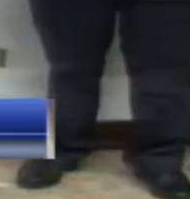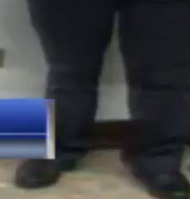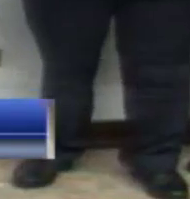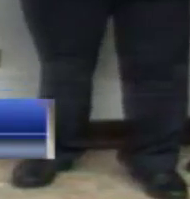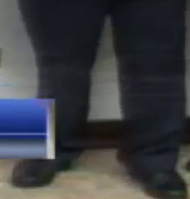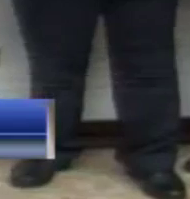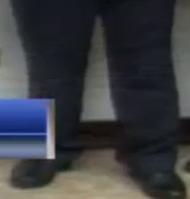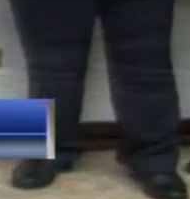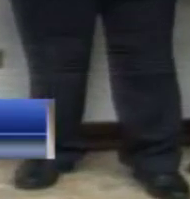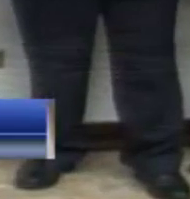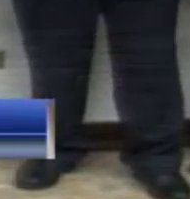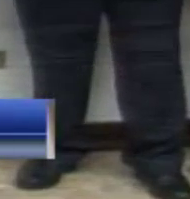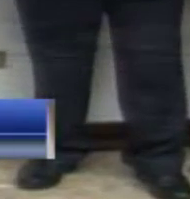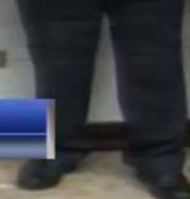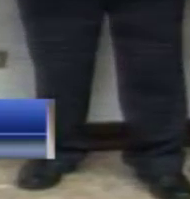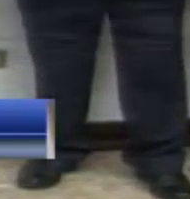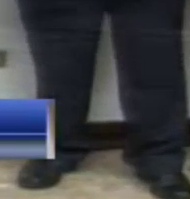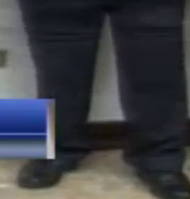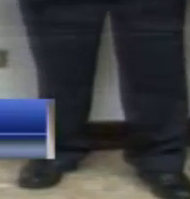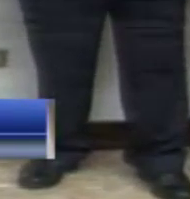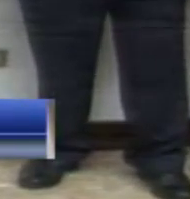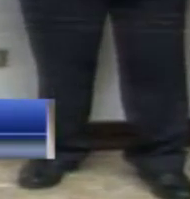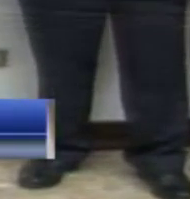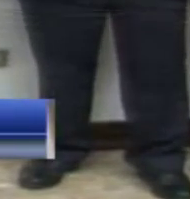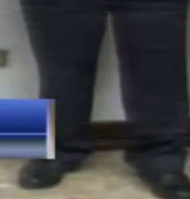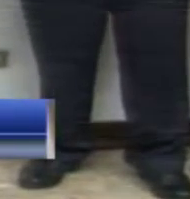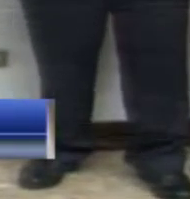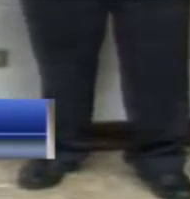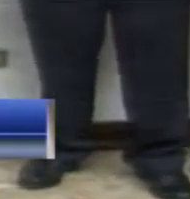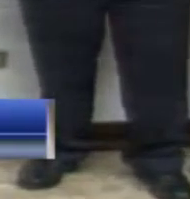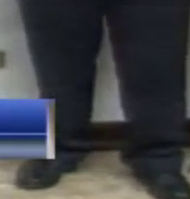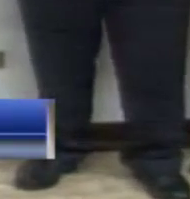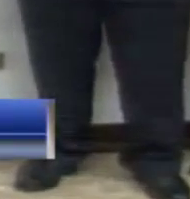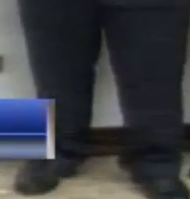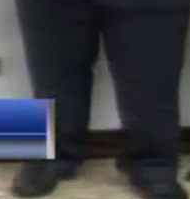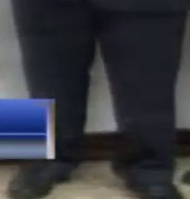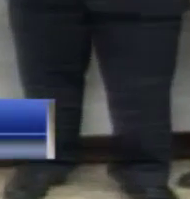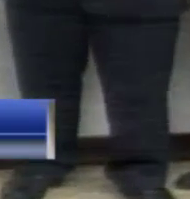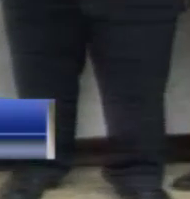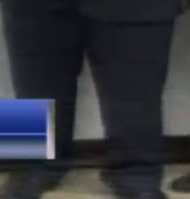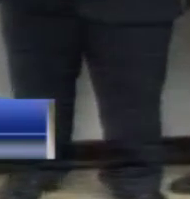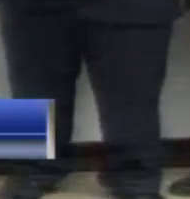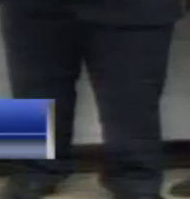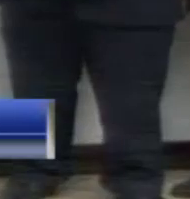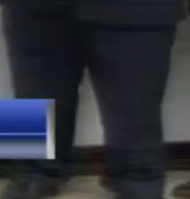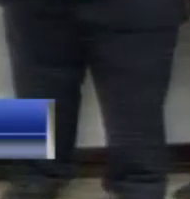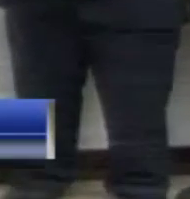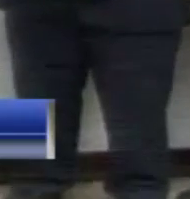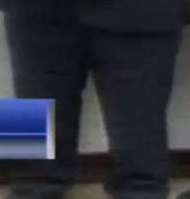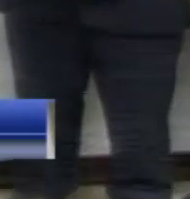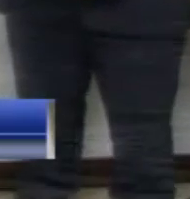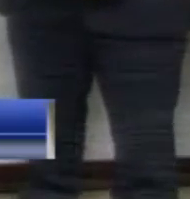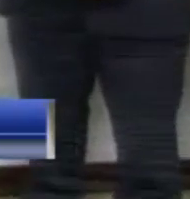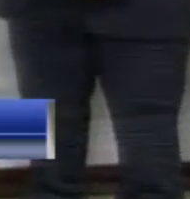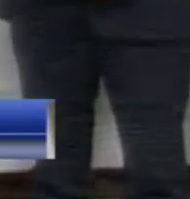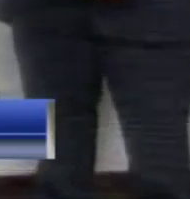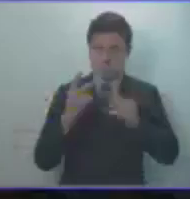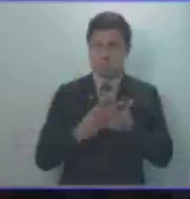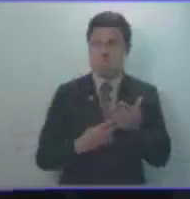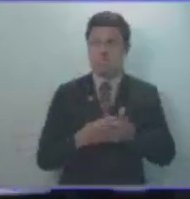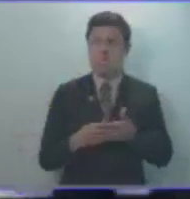pregunta al ministro y él me dice que nos quiere responder. Ok, presidente, muy bien. Sobre todo los gastos reservados. Sobre los gastos reservados,